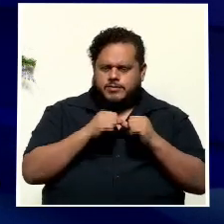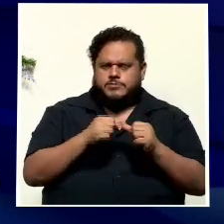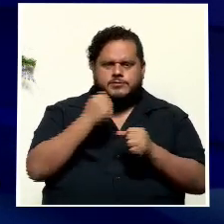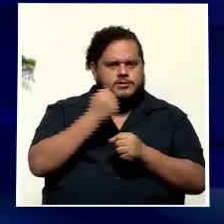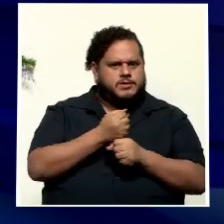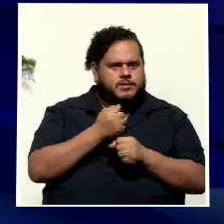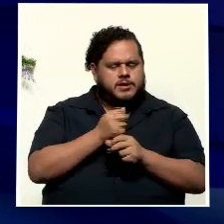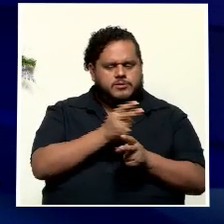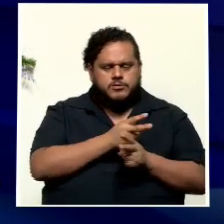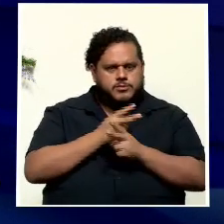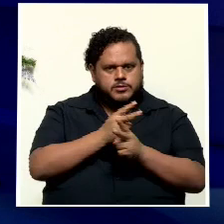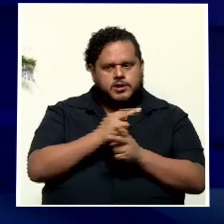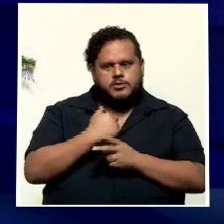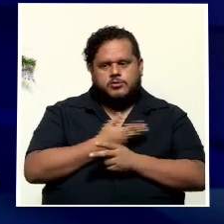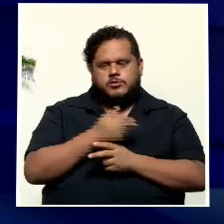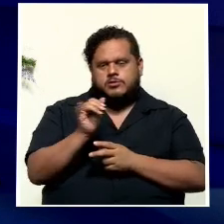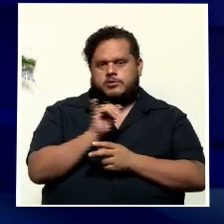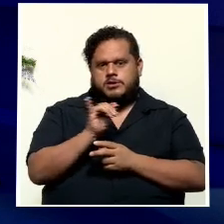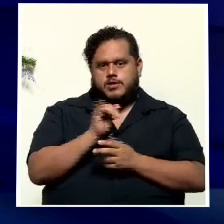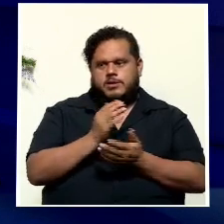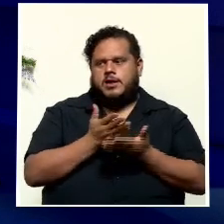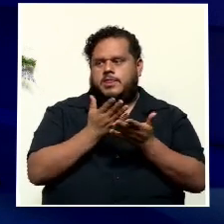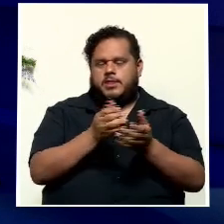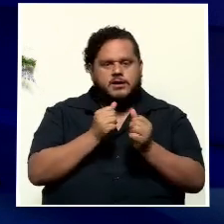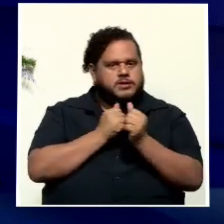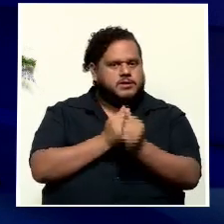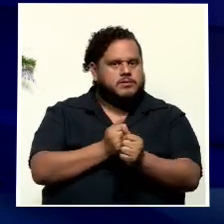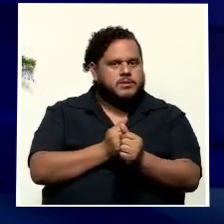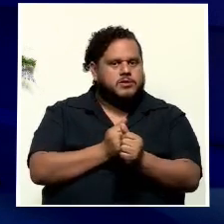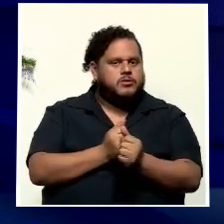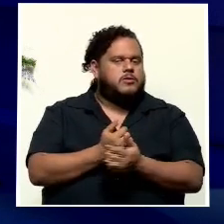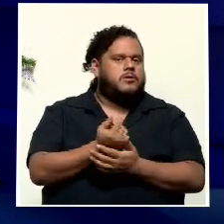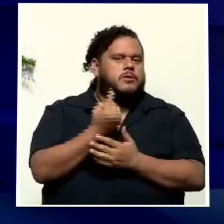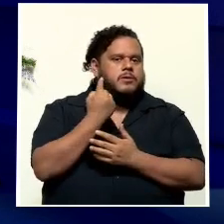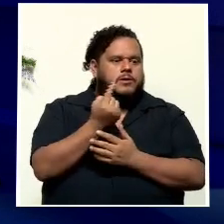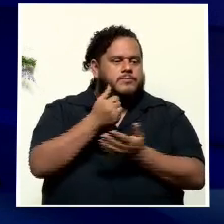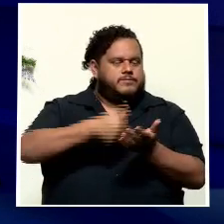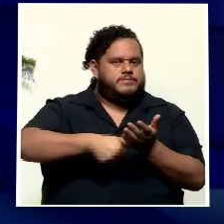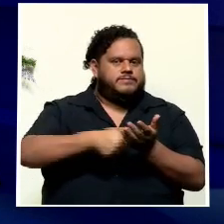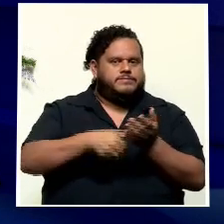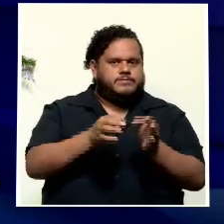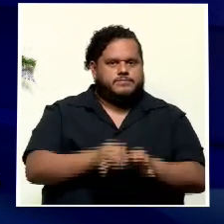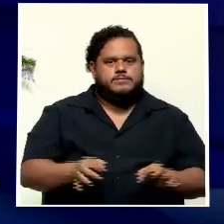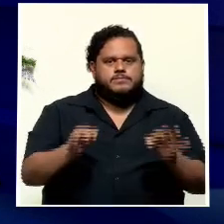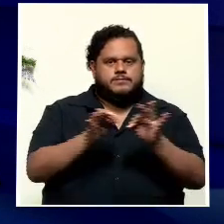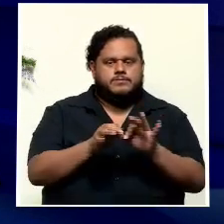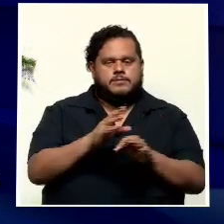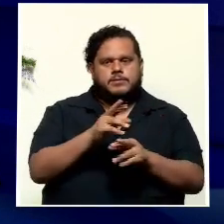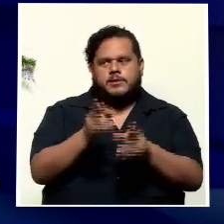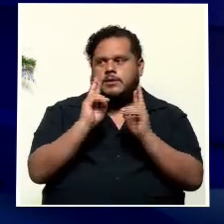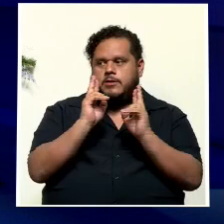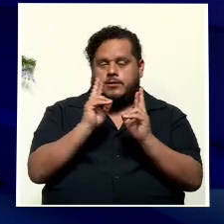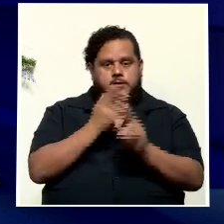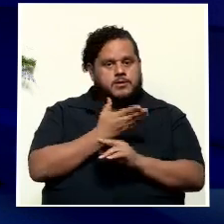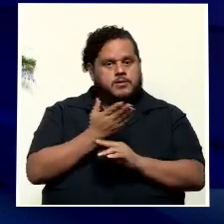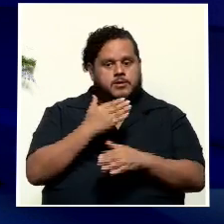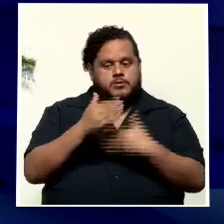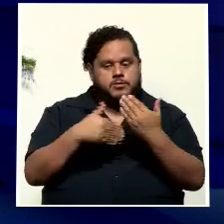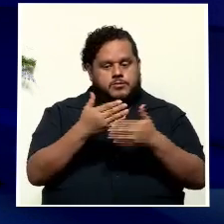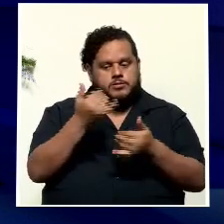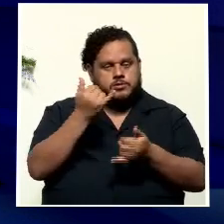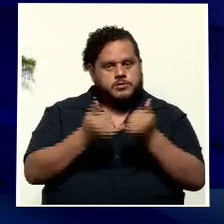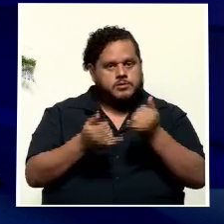a monitorear nosotros también, a darle seguimiento a una elección tan importante y ojalá que cuando el proceso